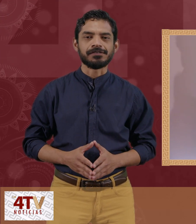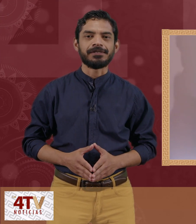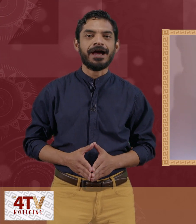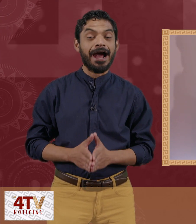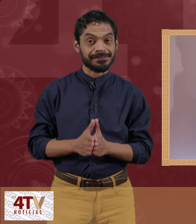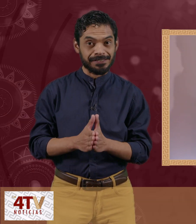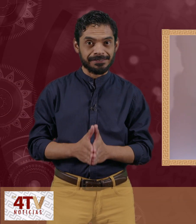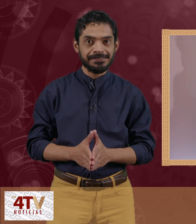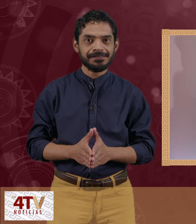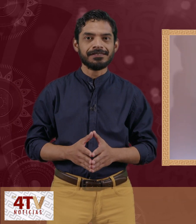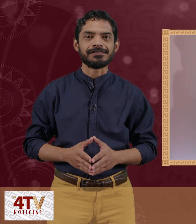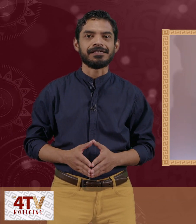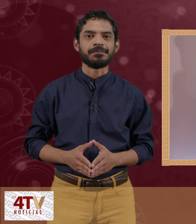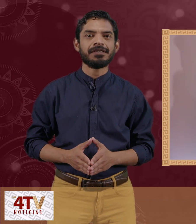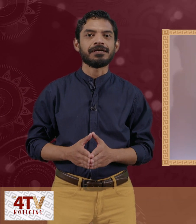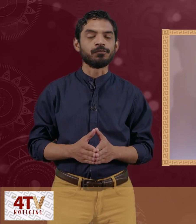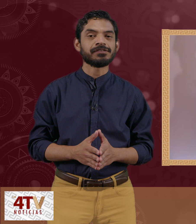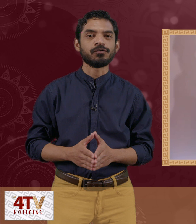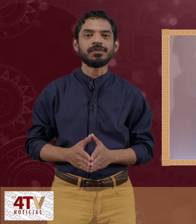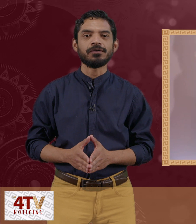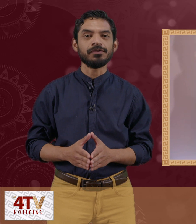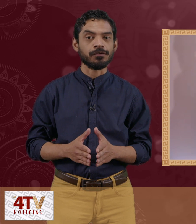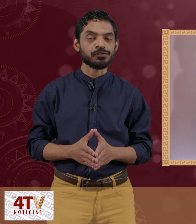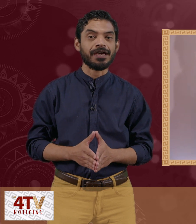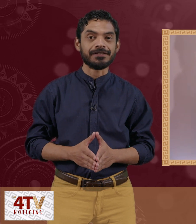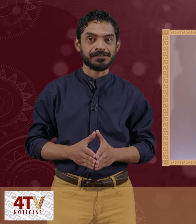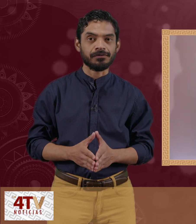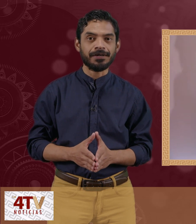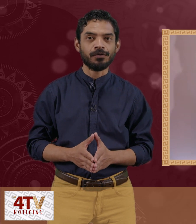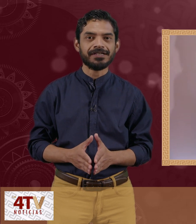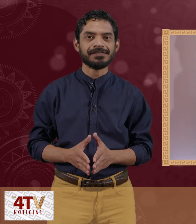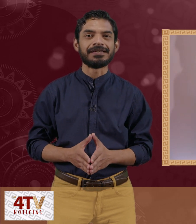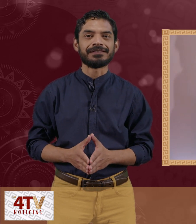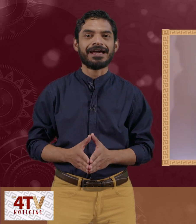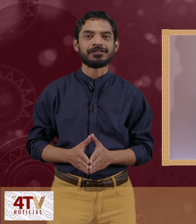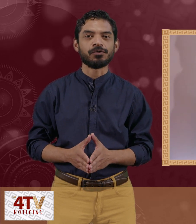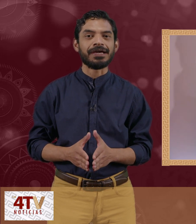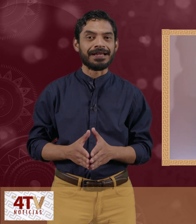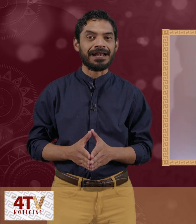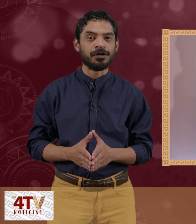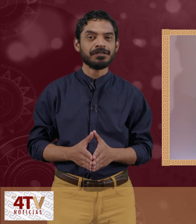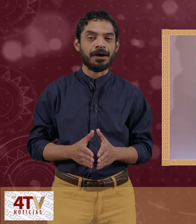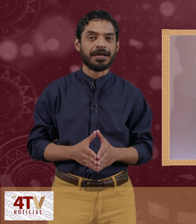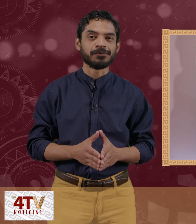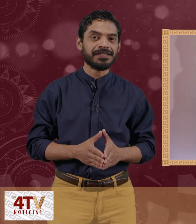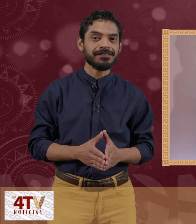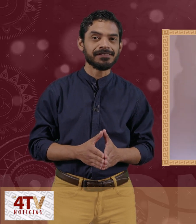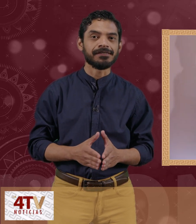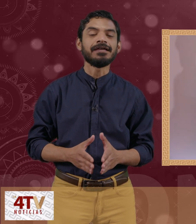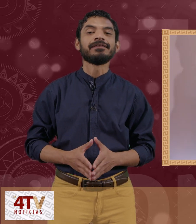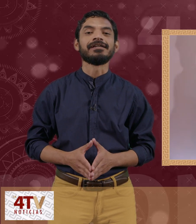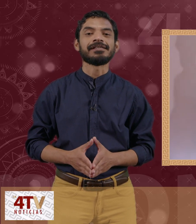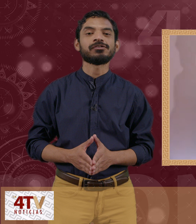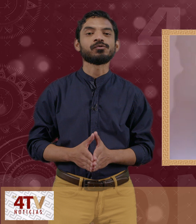se exhibirá hasta el 15 de diciembre, de lunes a domingo, de 12 a 19 horas, en el Teatro El Galeón Abraham